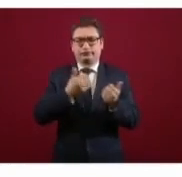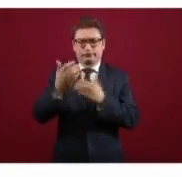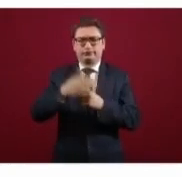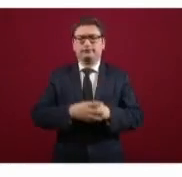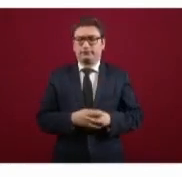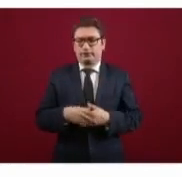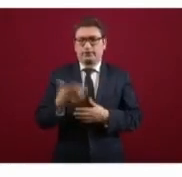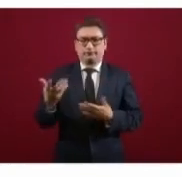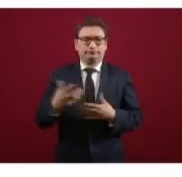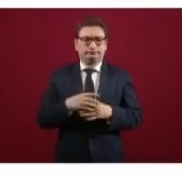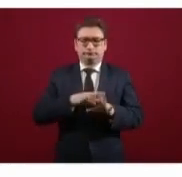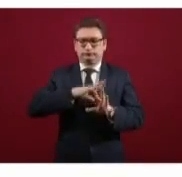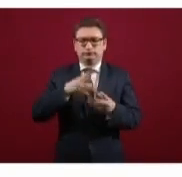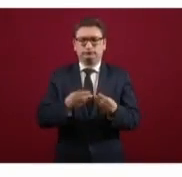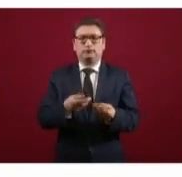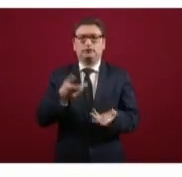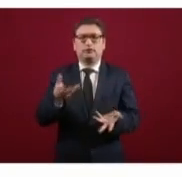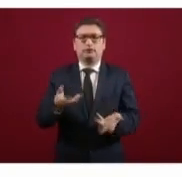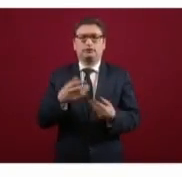cuentas